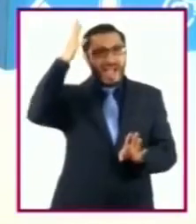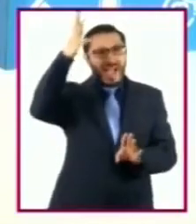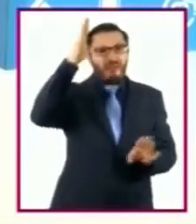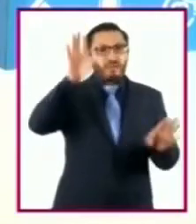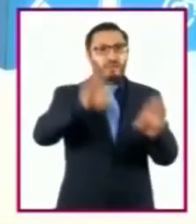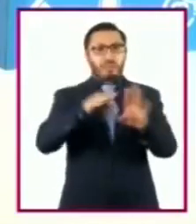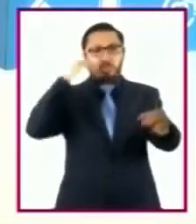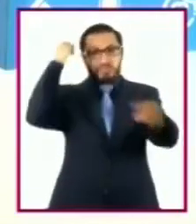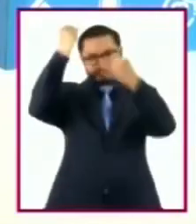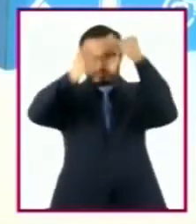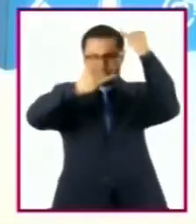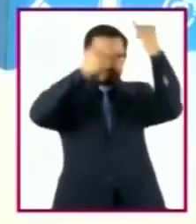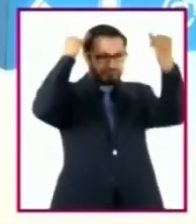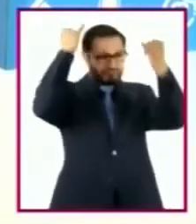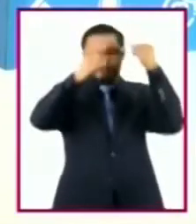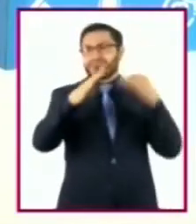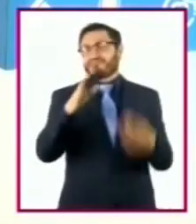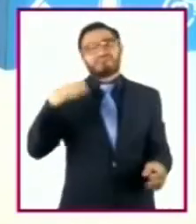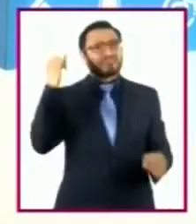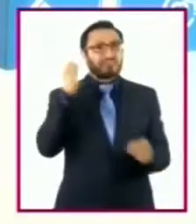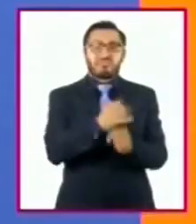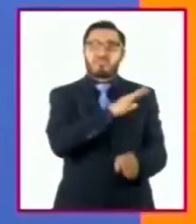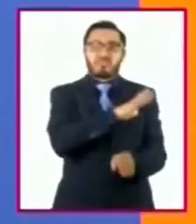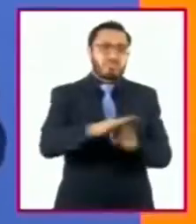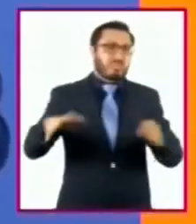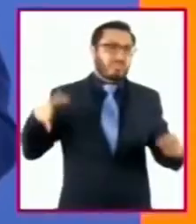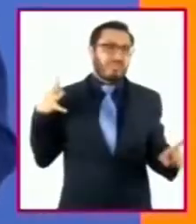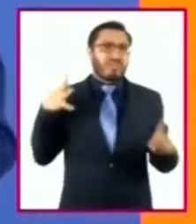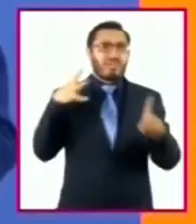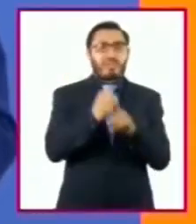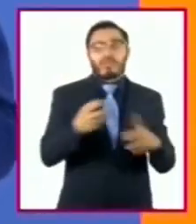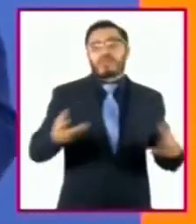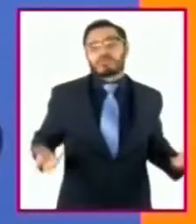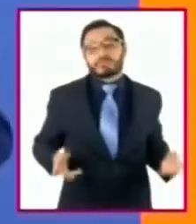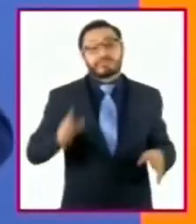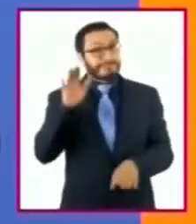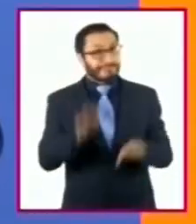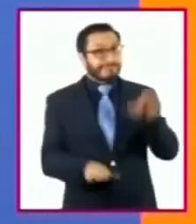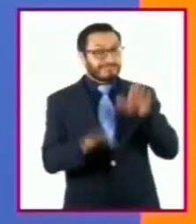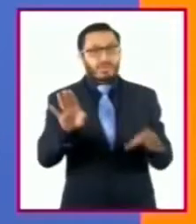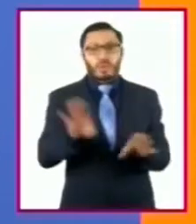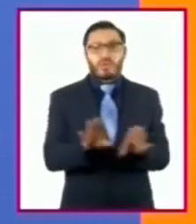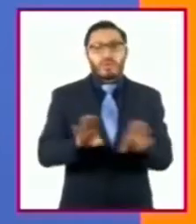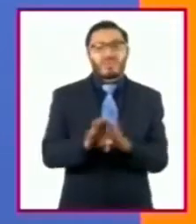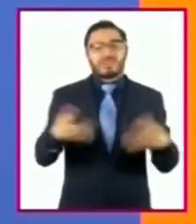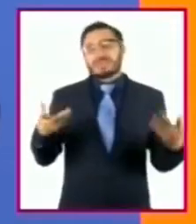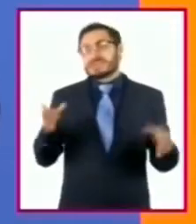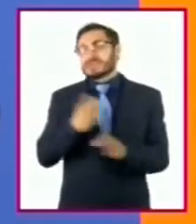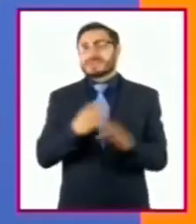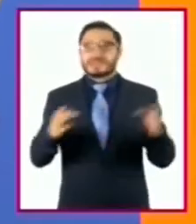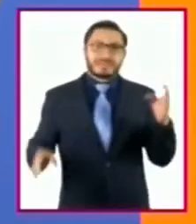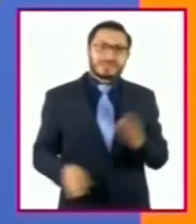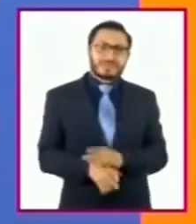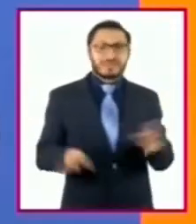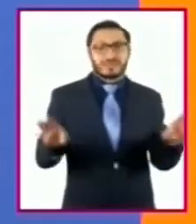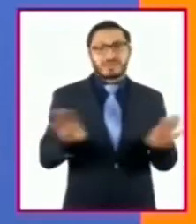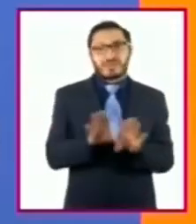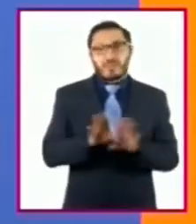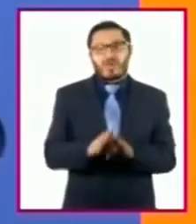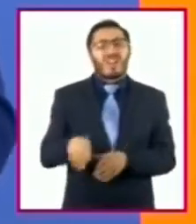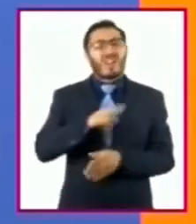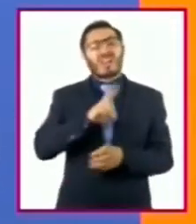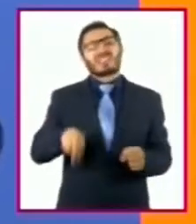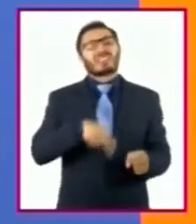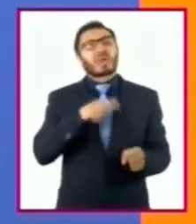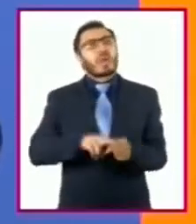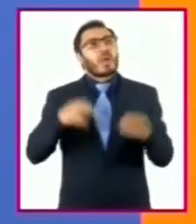fantasioso e imposible de realizar. Hay veces en que dejamos que las circunstancias nos vayan llevando. Recuerdo